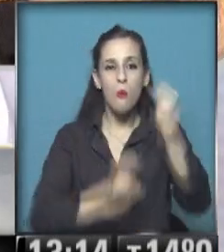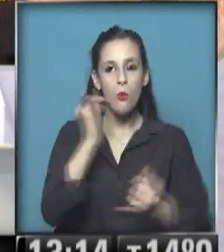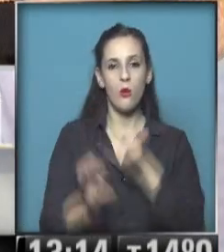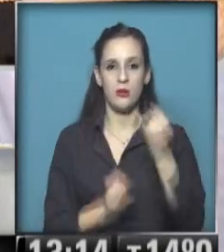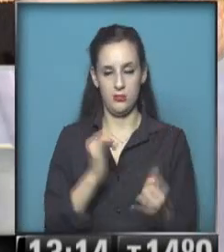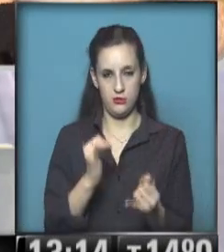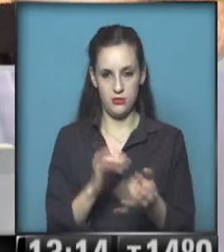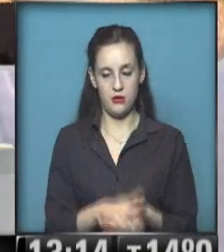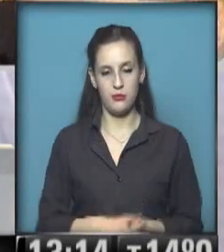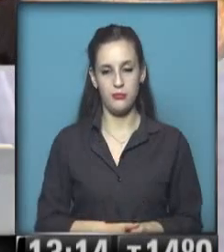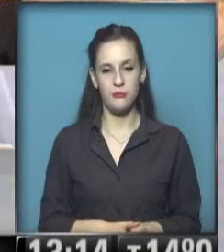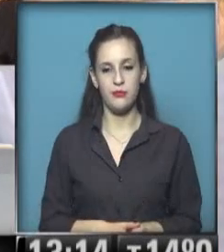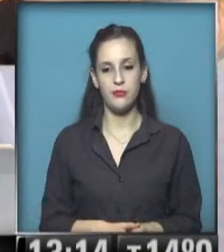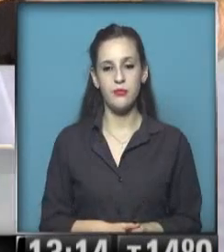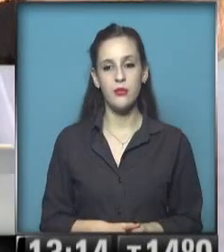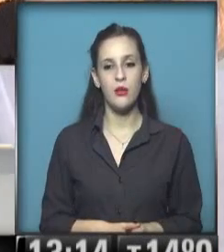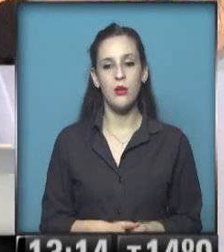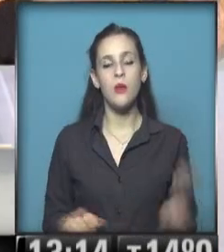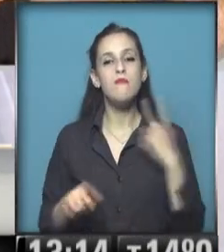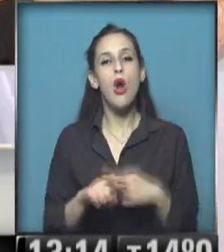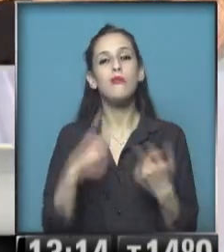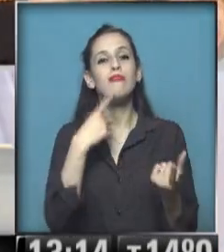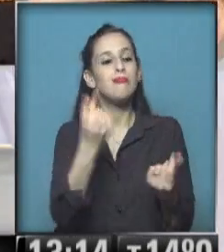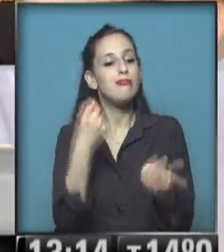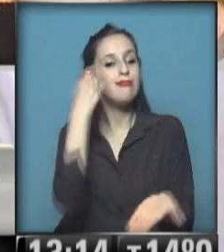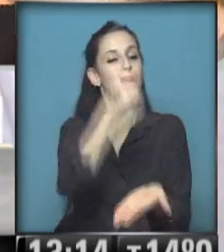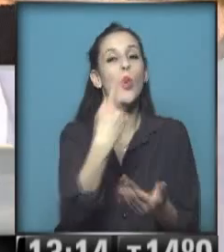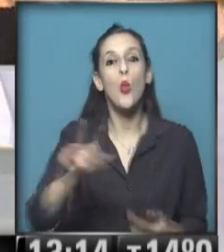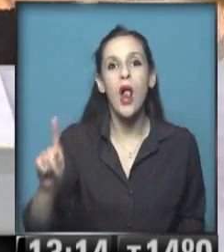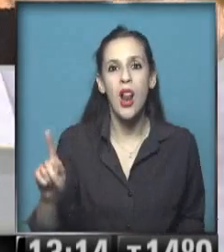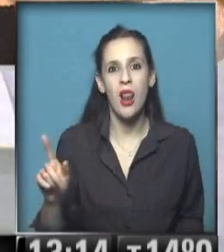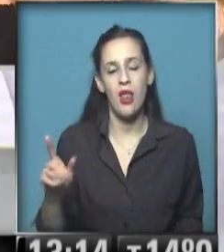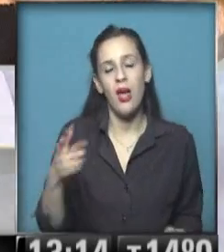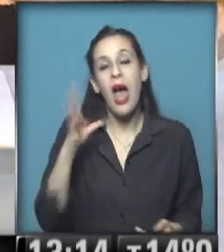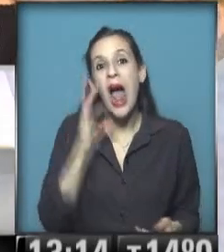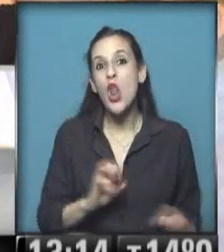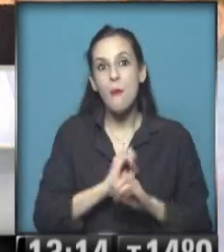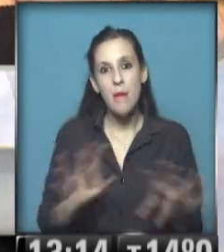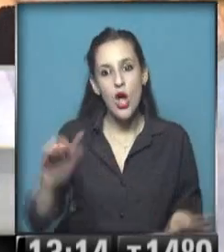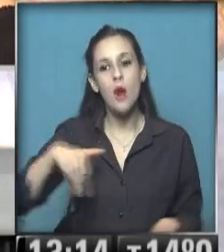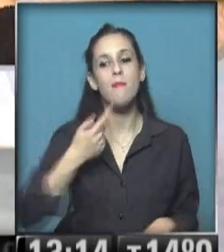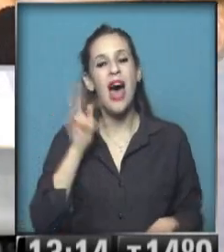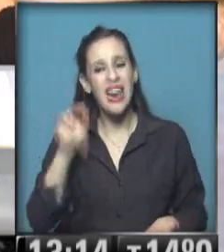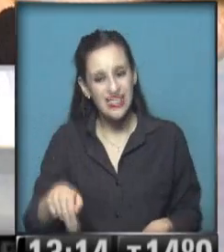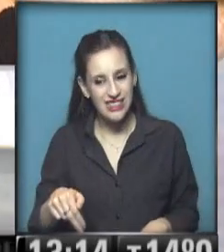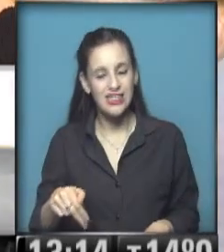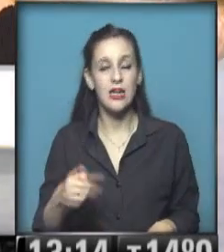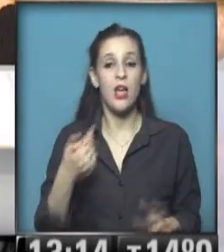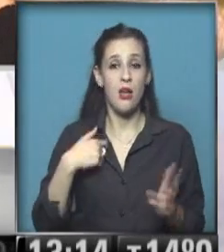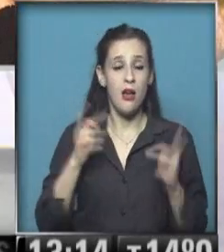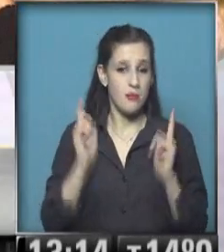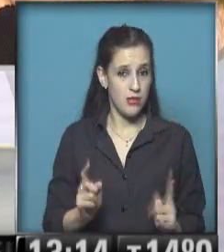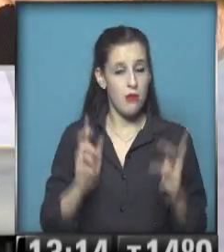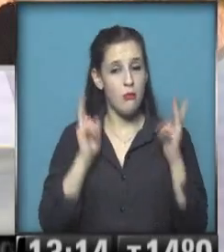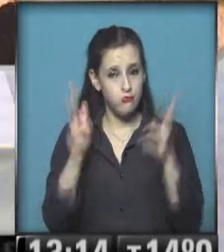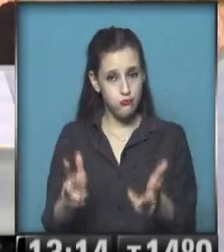por qué recompensa. A ver, y hay una cosa peor, que Martín Lanata puso en mi boca y en la boca de la doctora